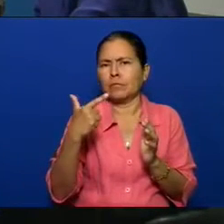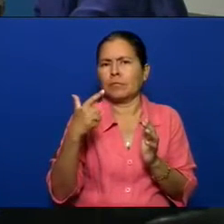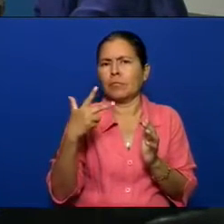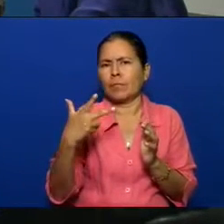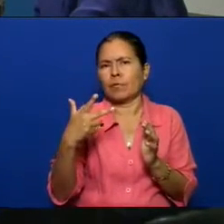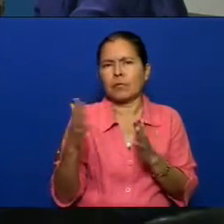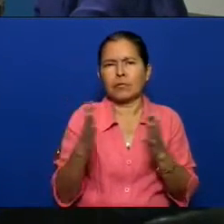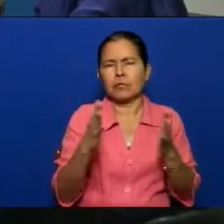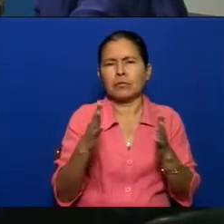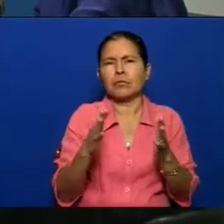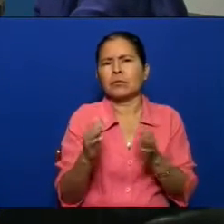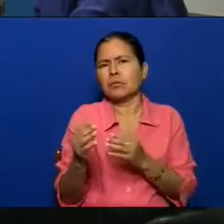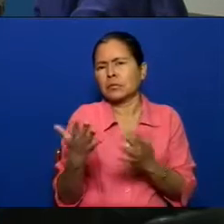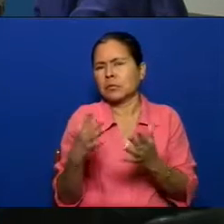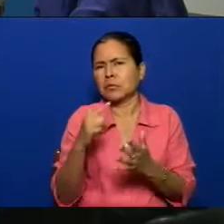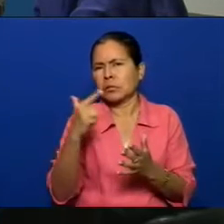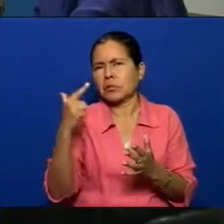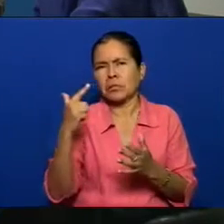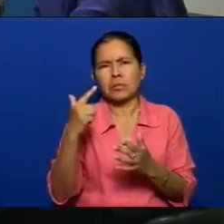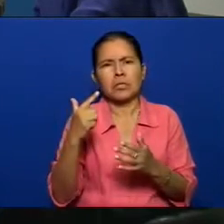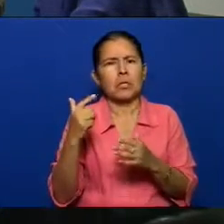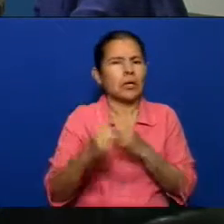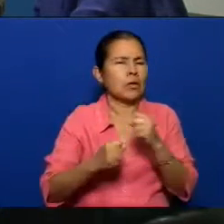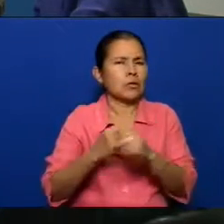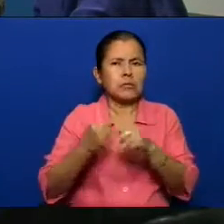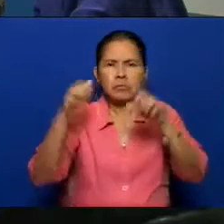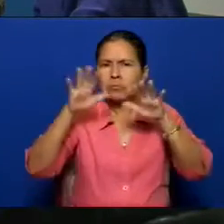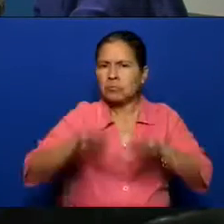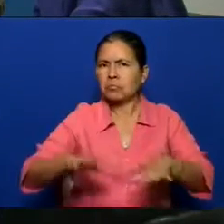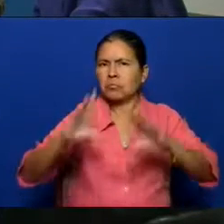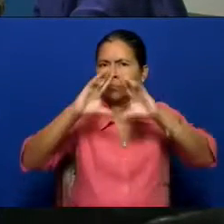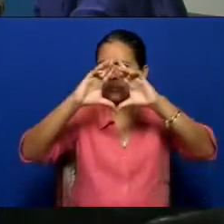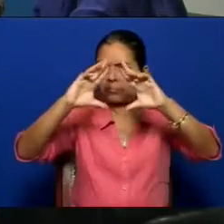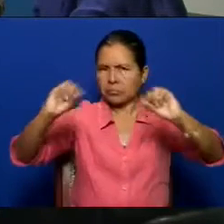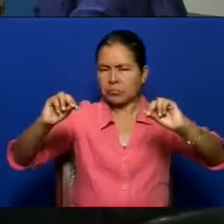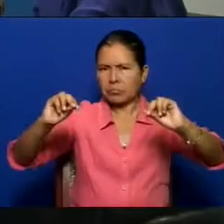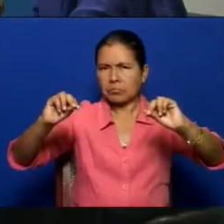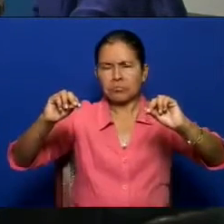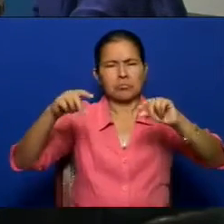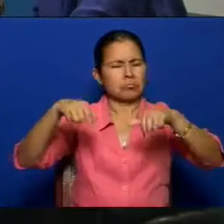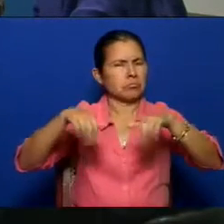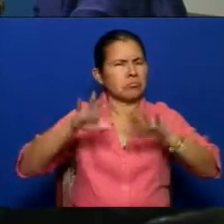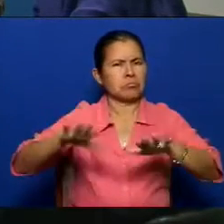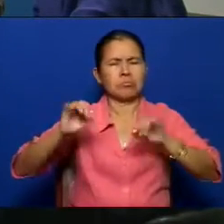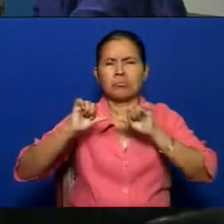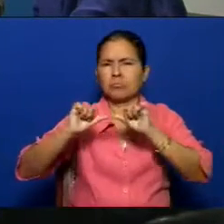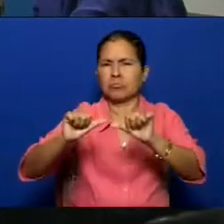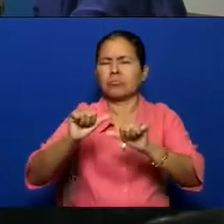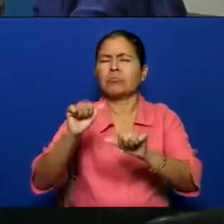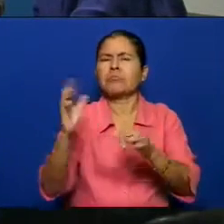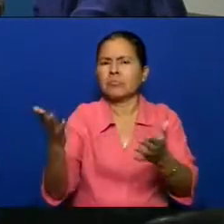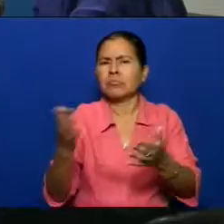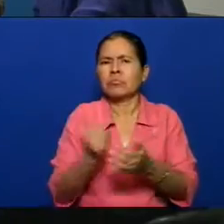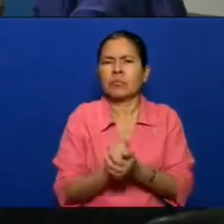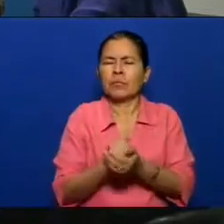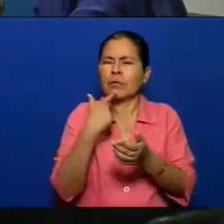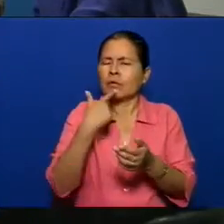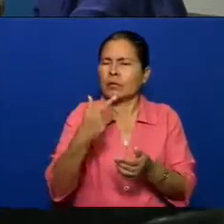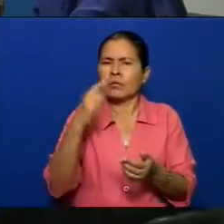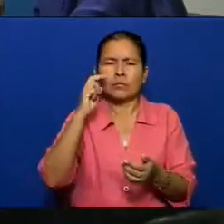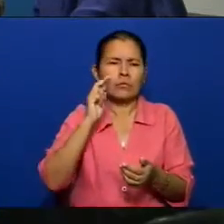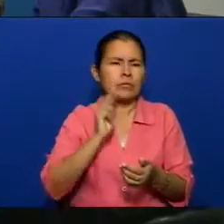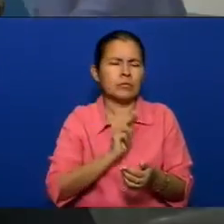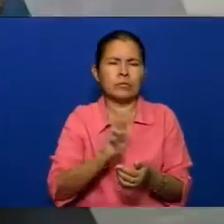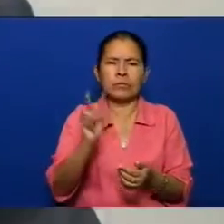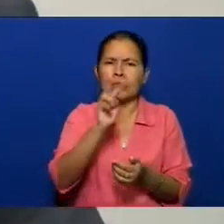37 años que UNICEF está aquí en el país. Pero interesantemente tenemos evidencia de